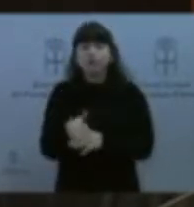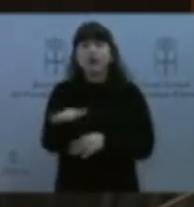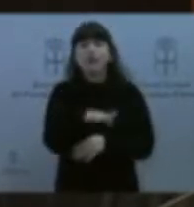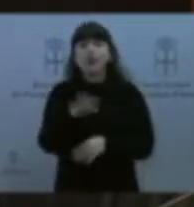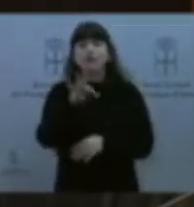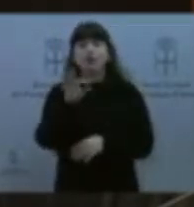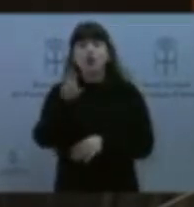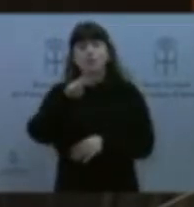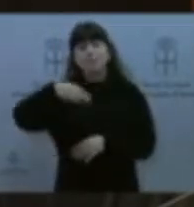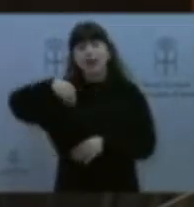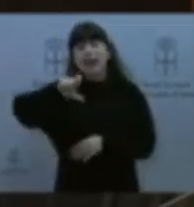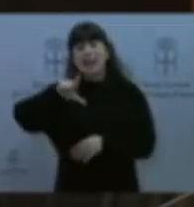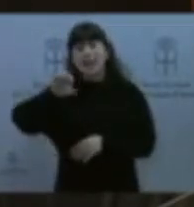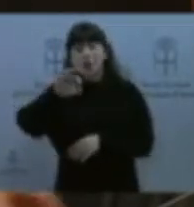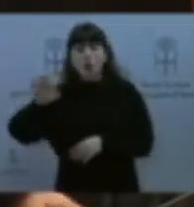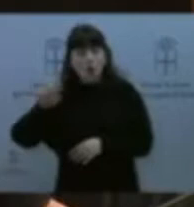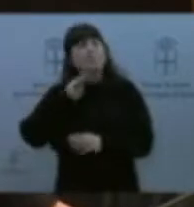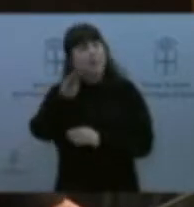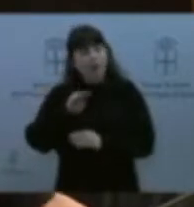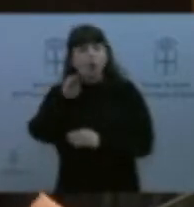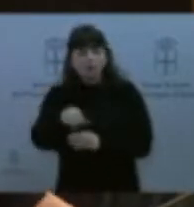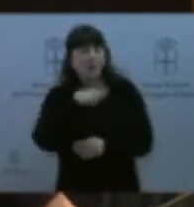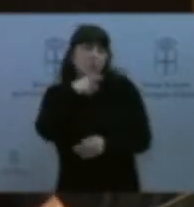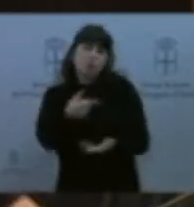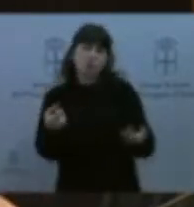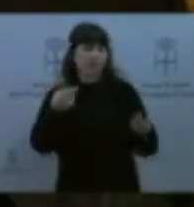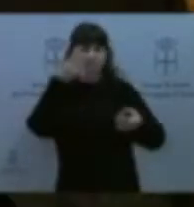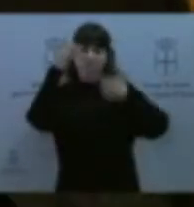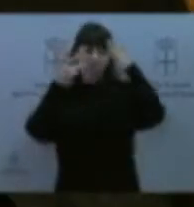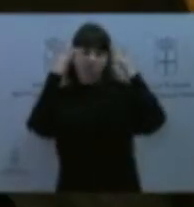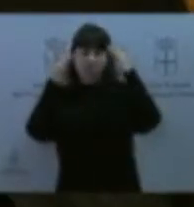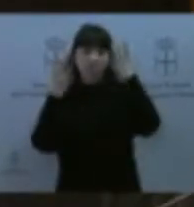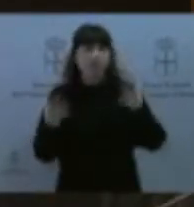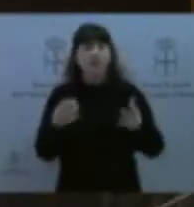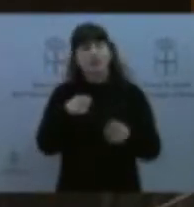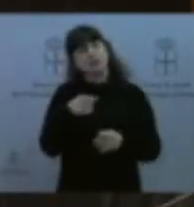mundo de Yupi y evidentemente en el mundo preelectoral, en el que vive ya desde hace un tiempo.